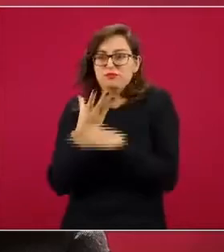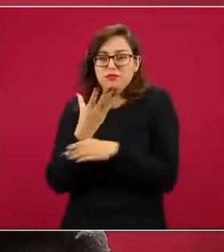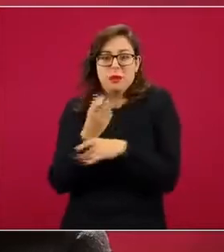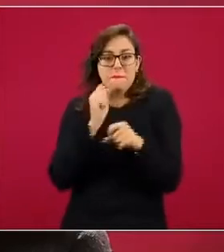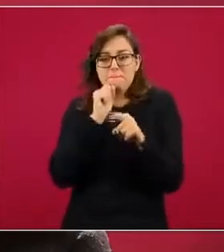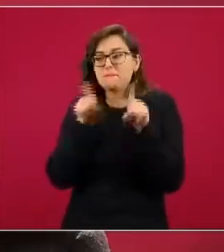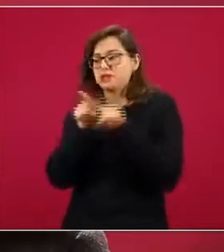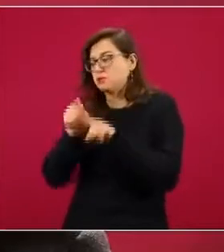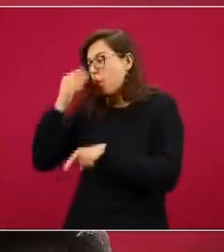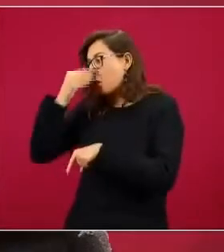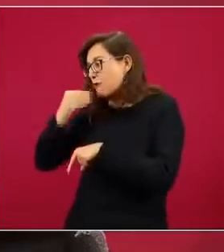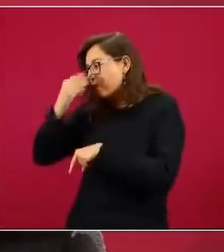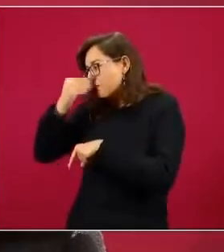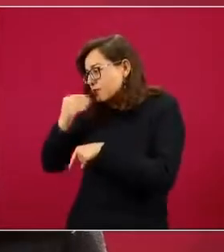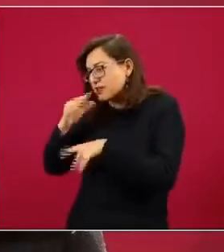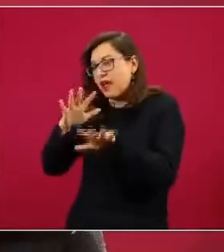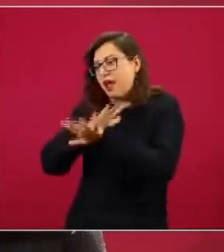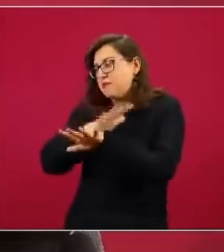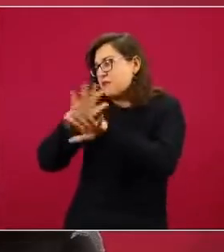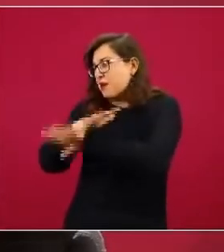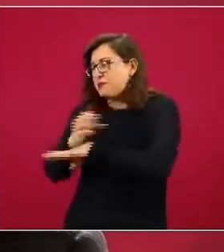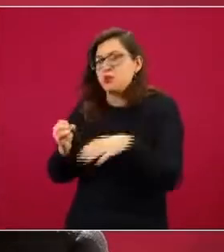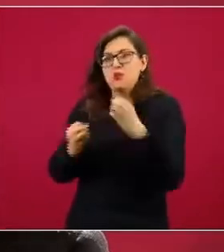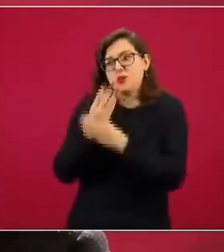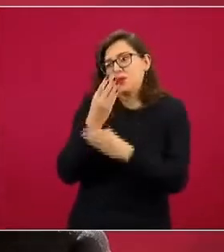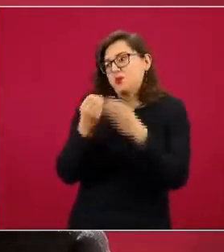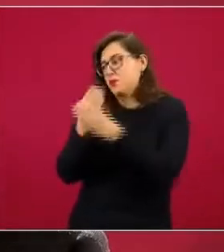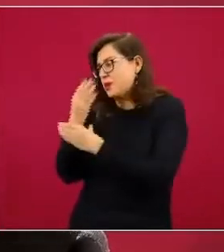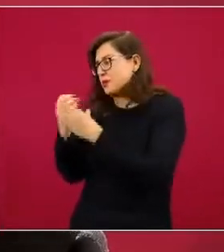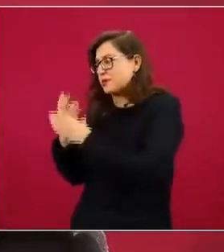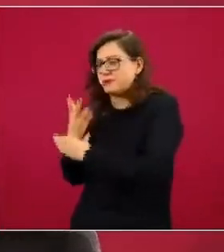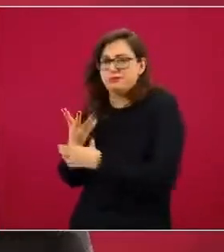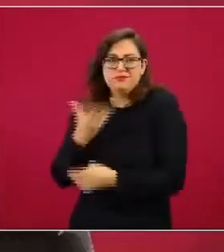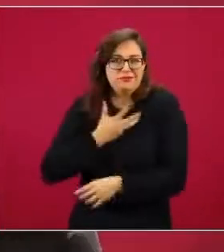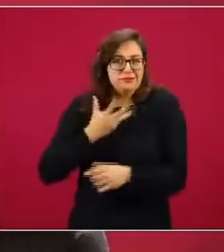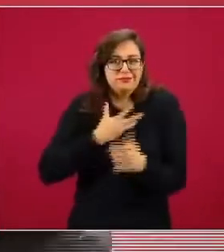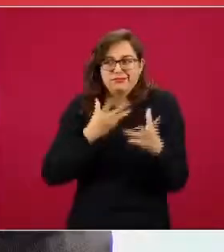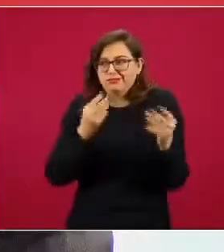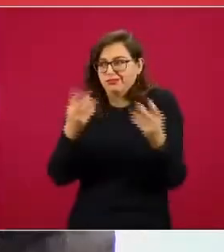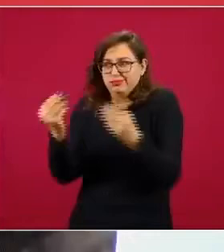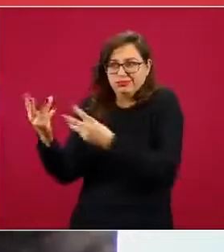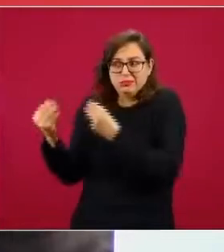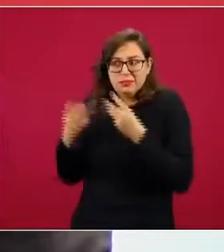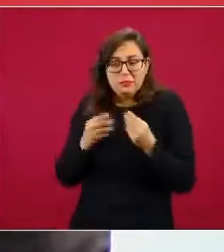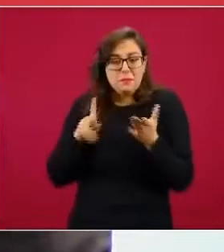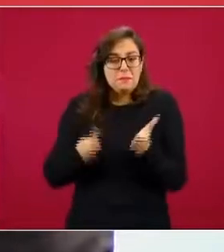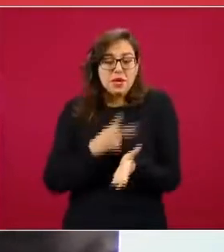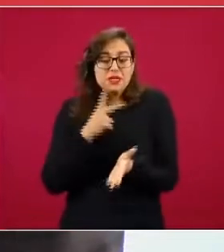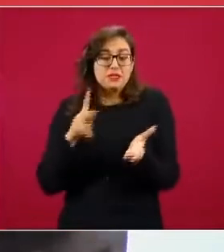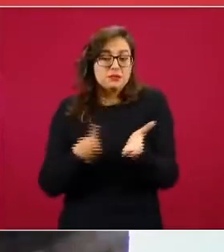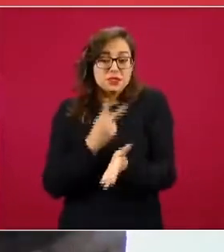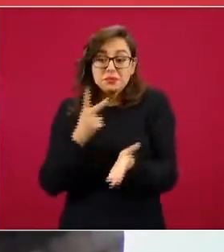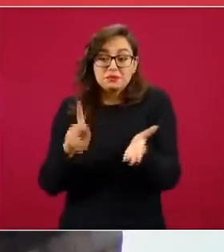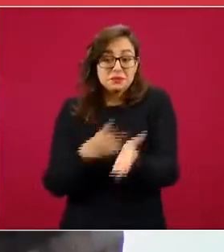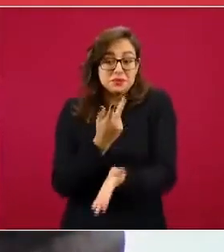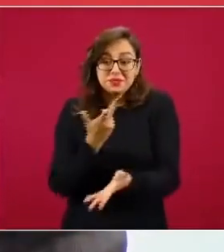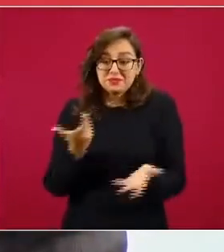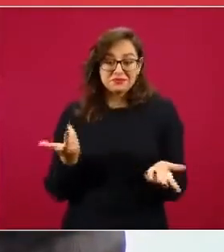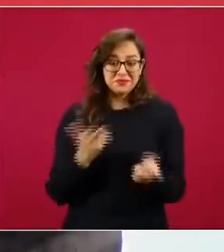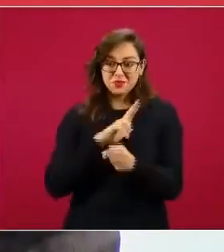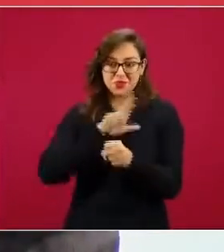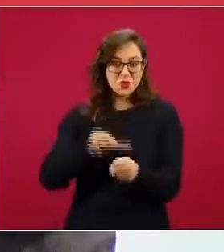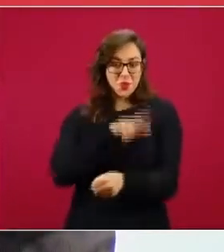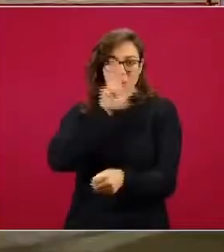virus influenza o de los distintos tipos y subtipos de los virus influenza, continuamente. Es muy